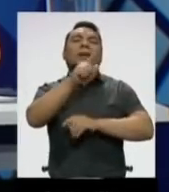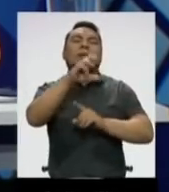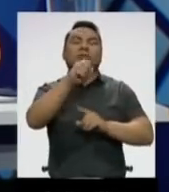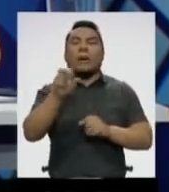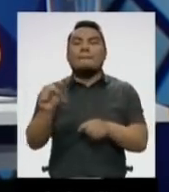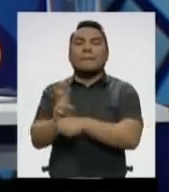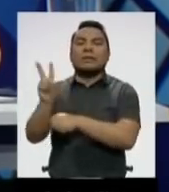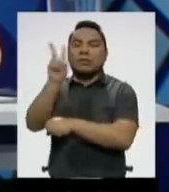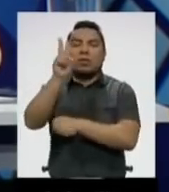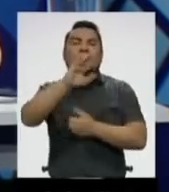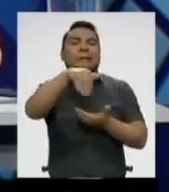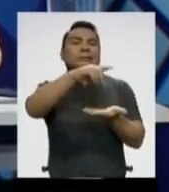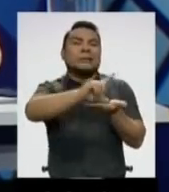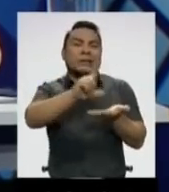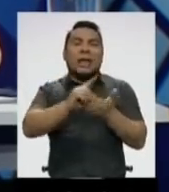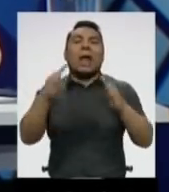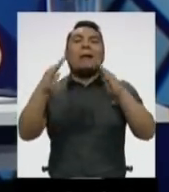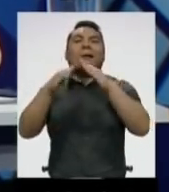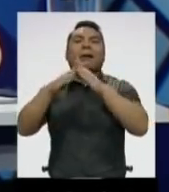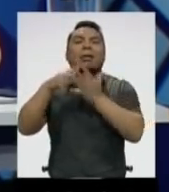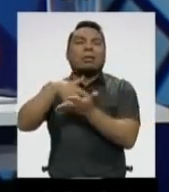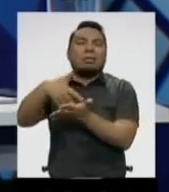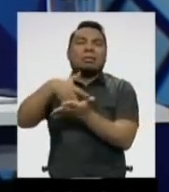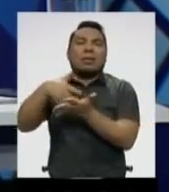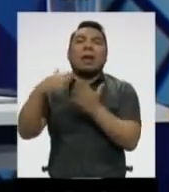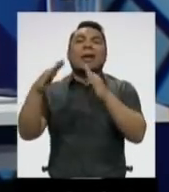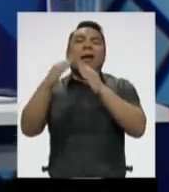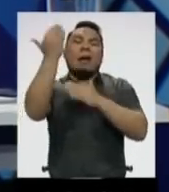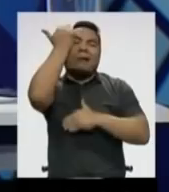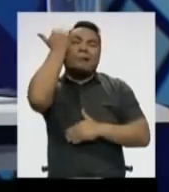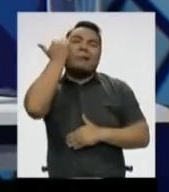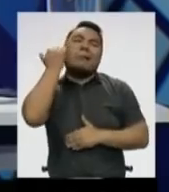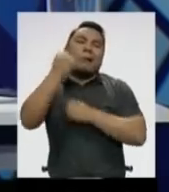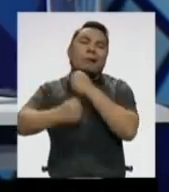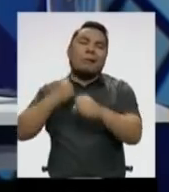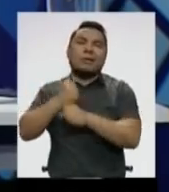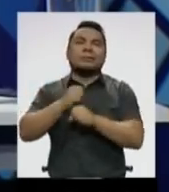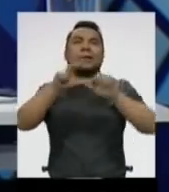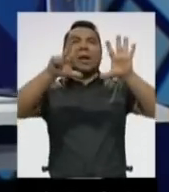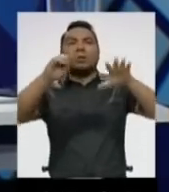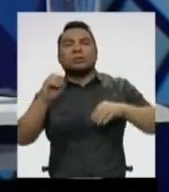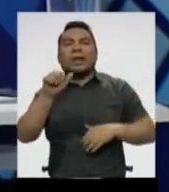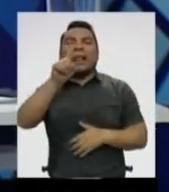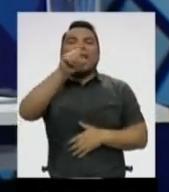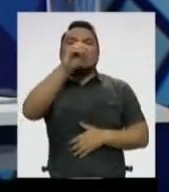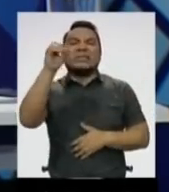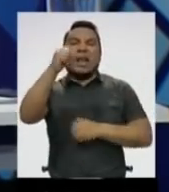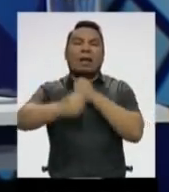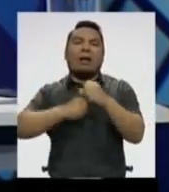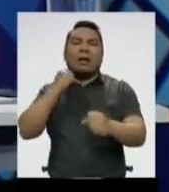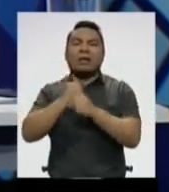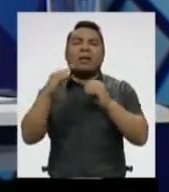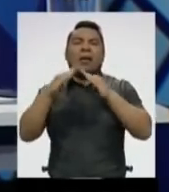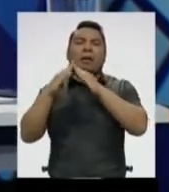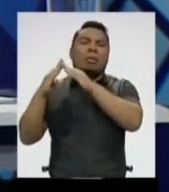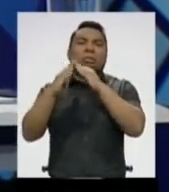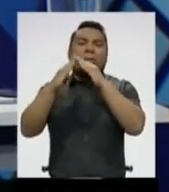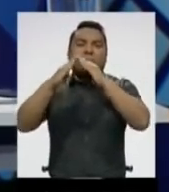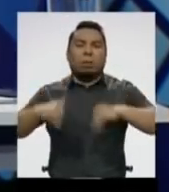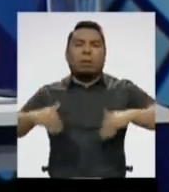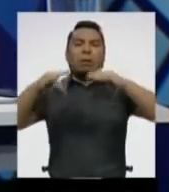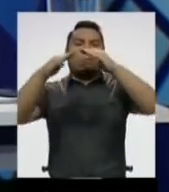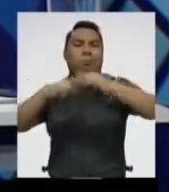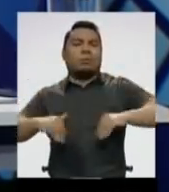El Cercado, con viviendas precarias o viviendas de muchos años, 80, 100 años, se desploman sin que haya una